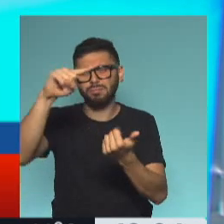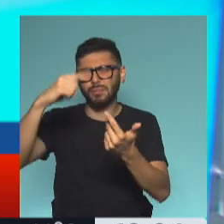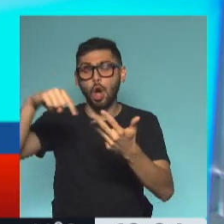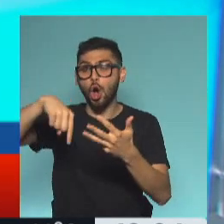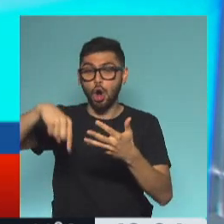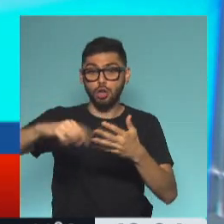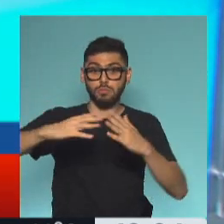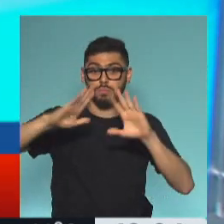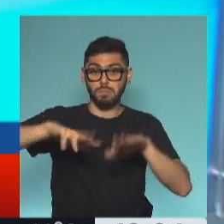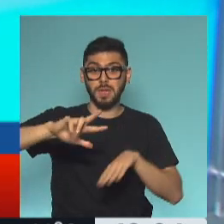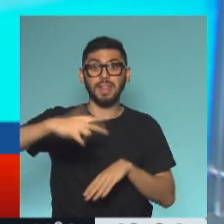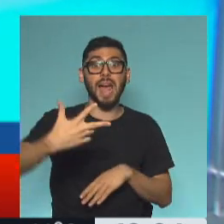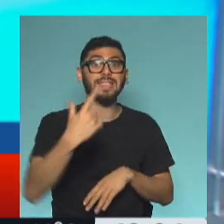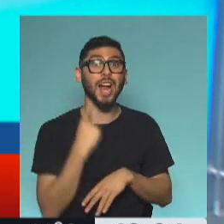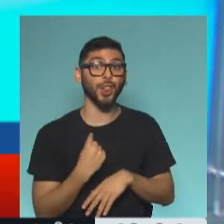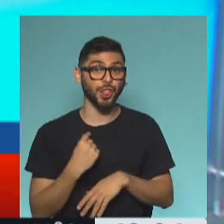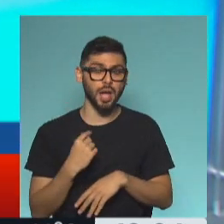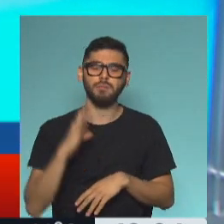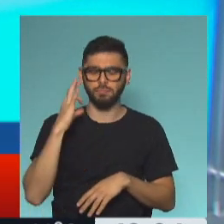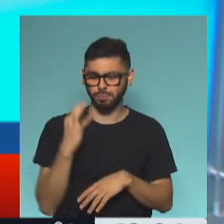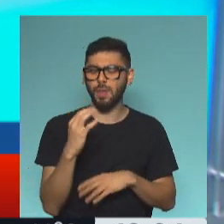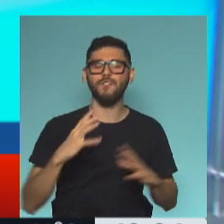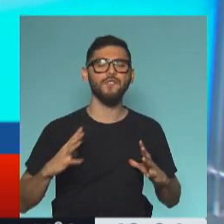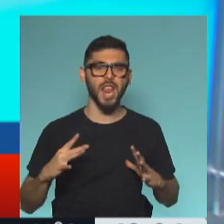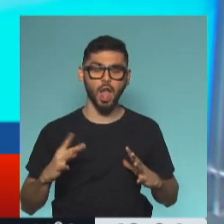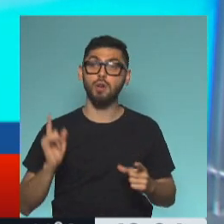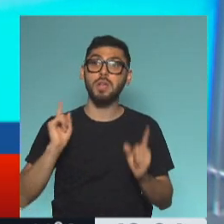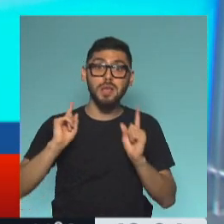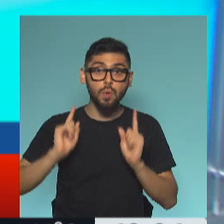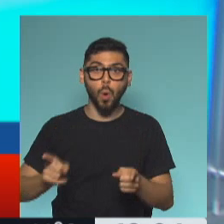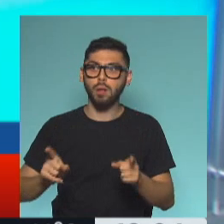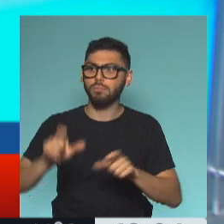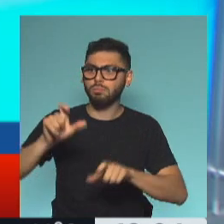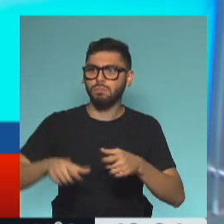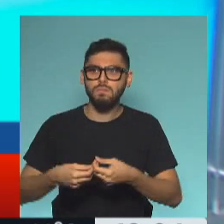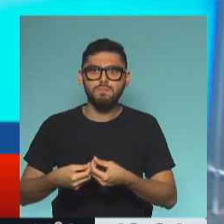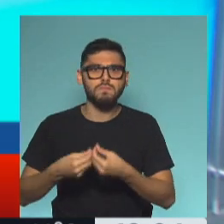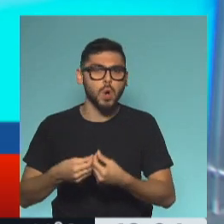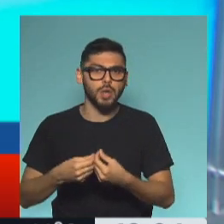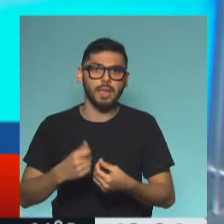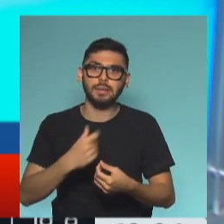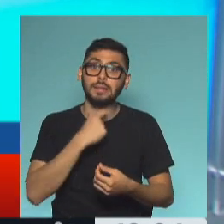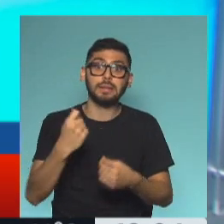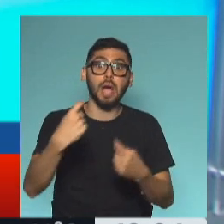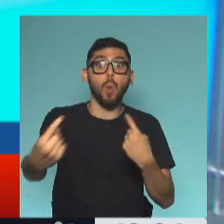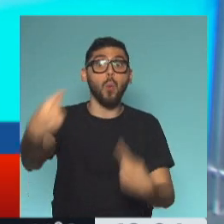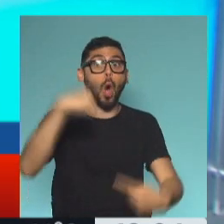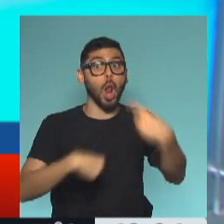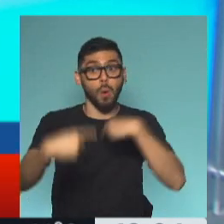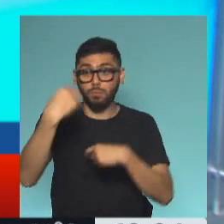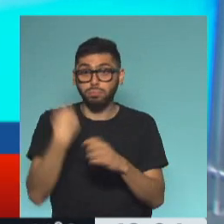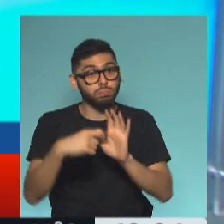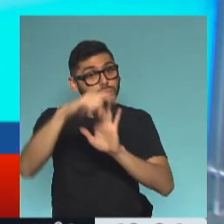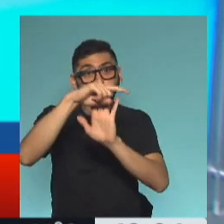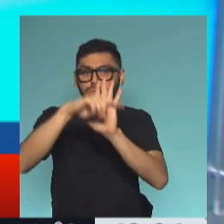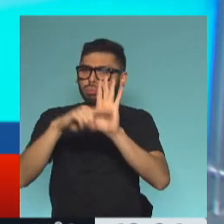tercer día de confinamiento. Más allá del feriado, se sabe que hay muchas personas que han querido regresar y hay una normativa